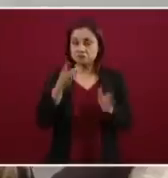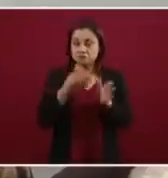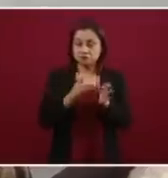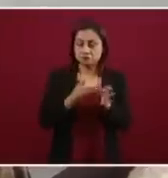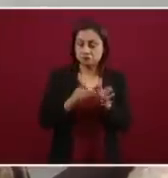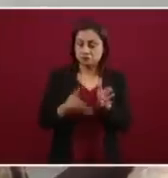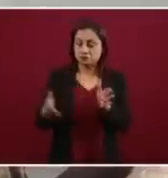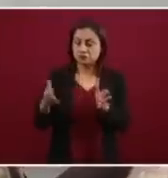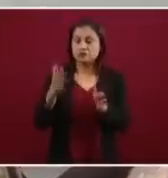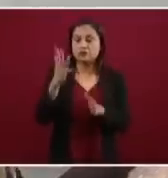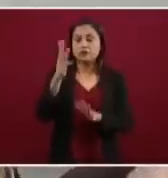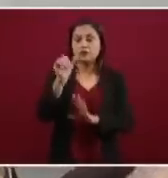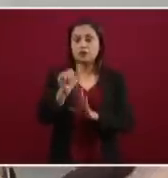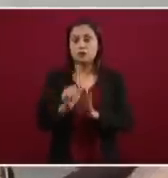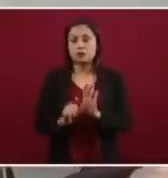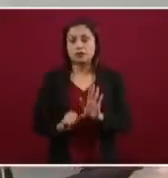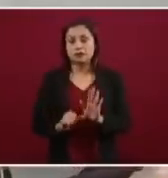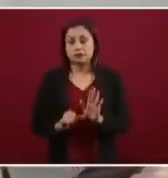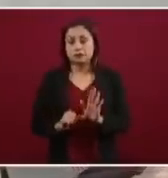se mantiene